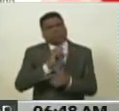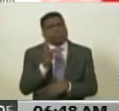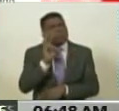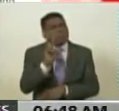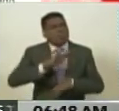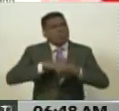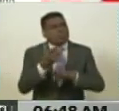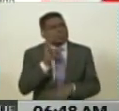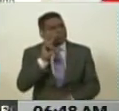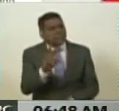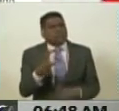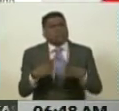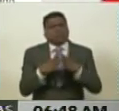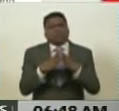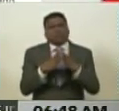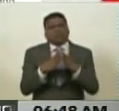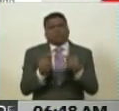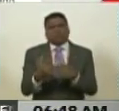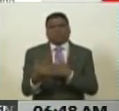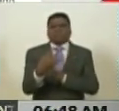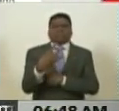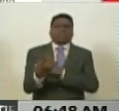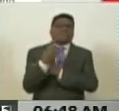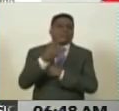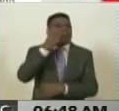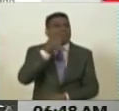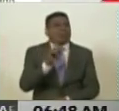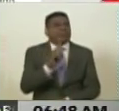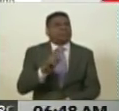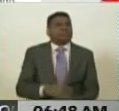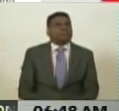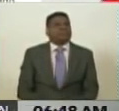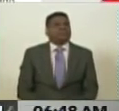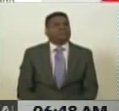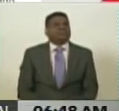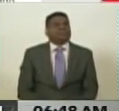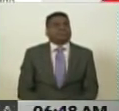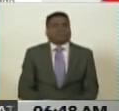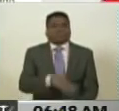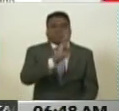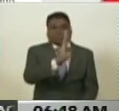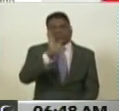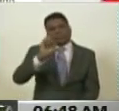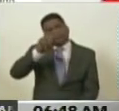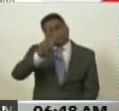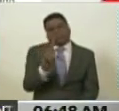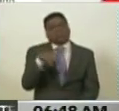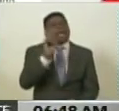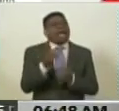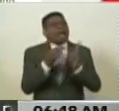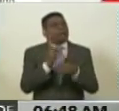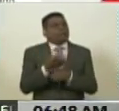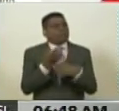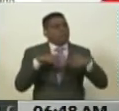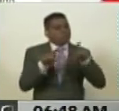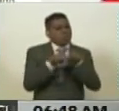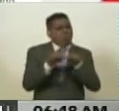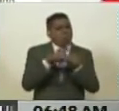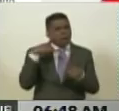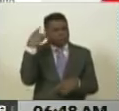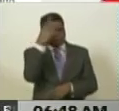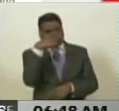la infracción que es el peor enemigo del pueblo. Pero el padrino no es del Banco Central de Venezuela. Alguien podría disfrazarse de pajarito